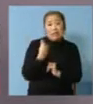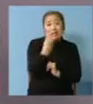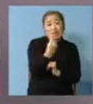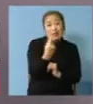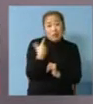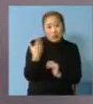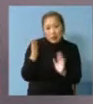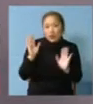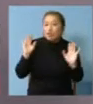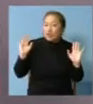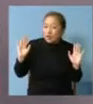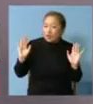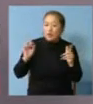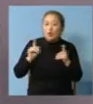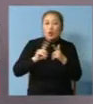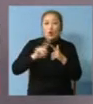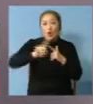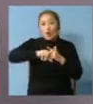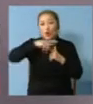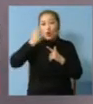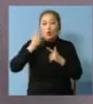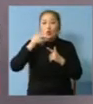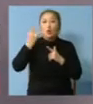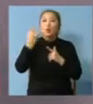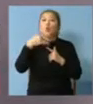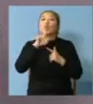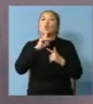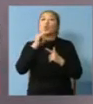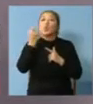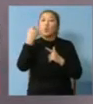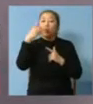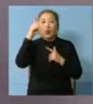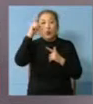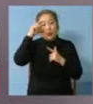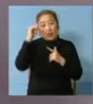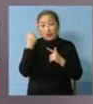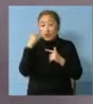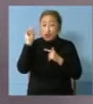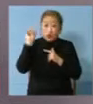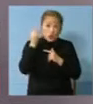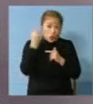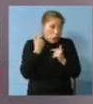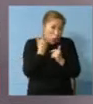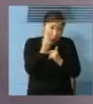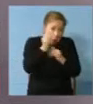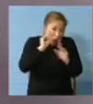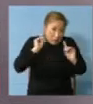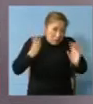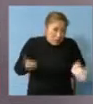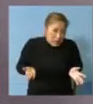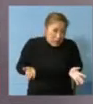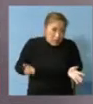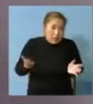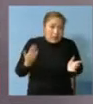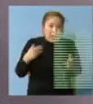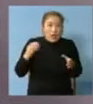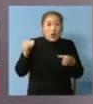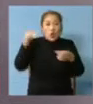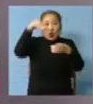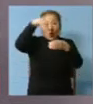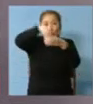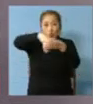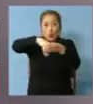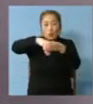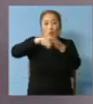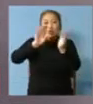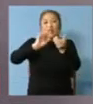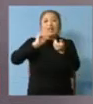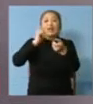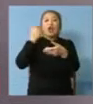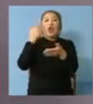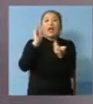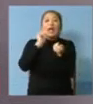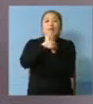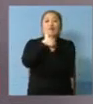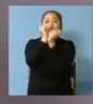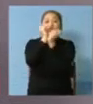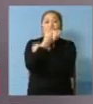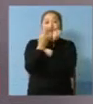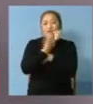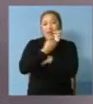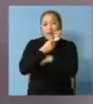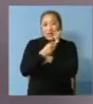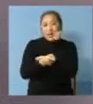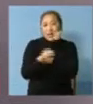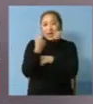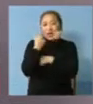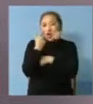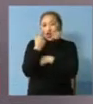presidente, serlo. En el caso de Urtubey, dice que igual va a ser candidato a presidente, aunque está dentro del grupo de Alternativa Federal, recordemos que son